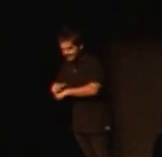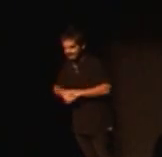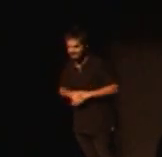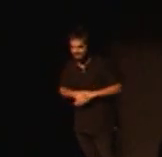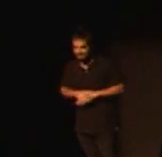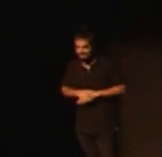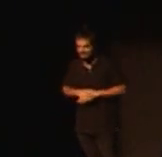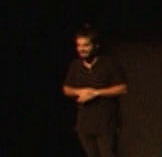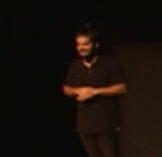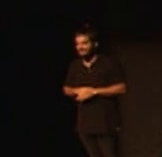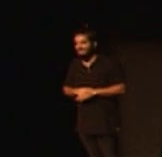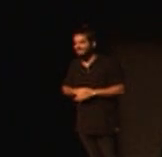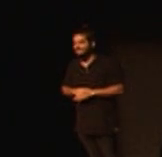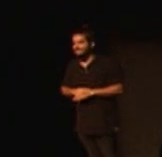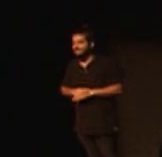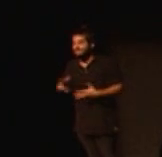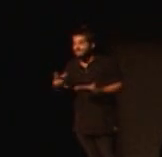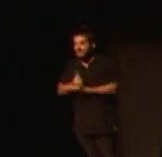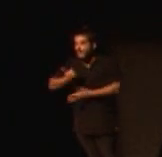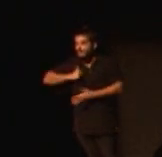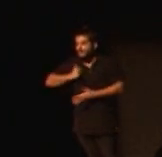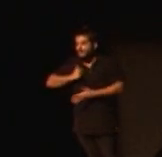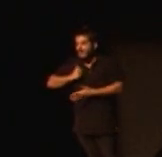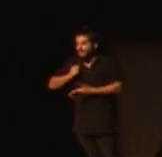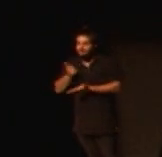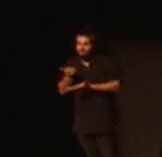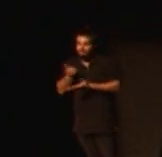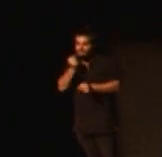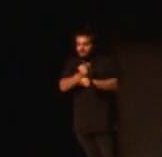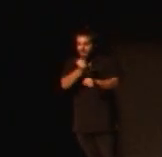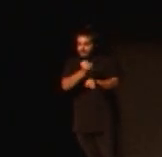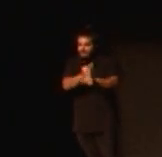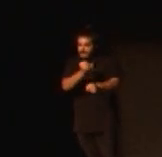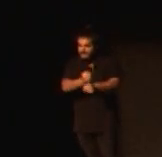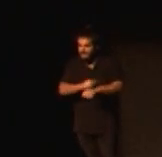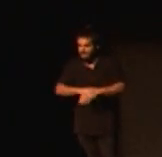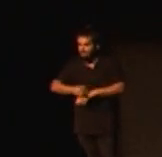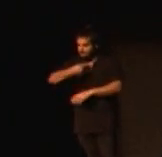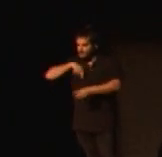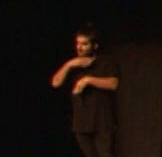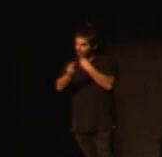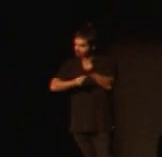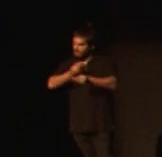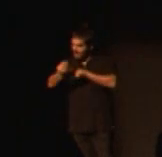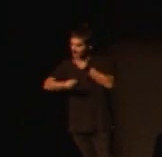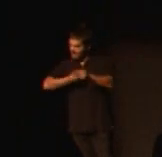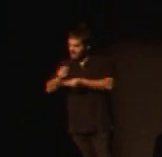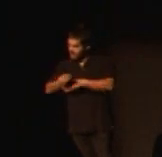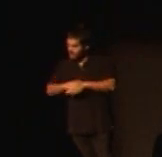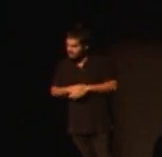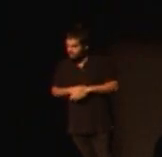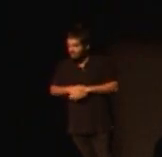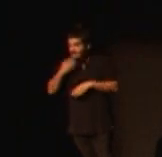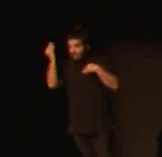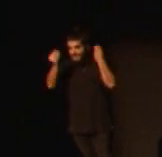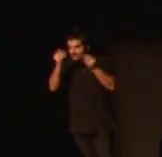que todos tengan la oportunidad de contribuir. Y lo llevamos haciendo ya algunos años y creo sinceramente que lo estamos consiguiendo. Juan